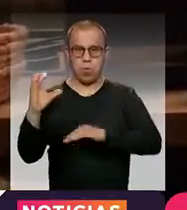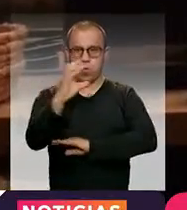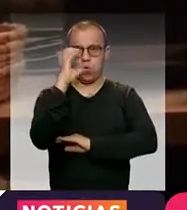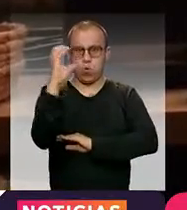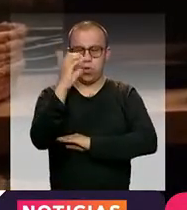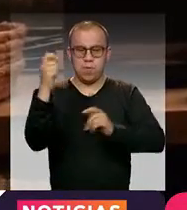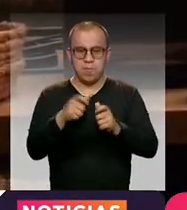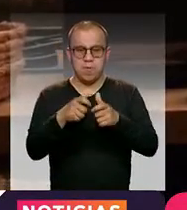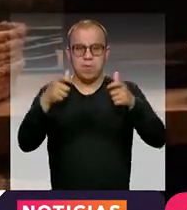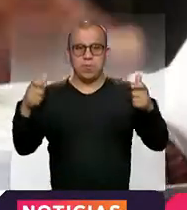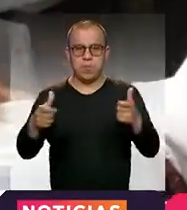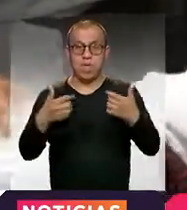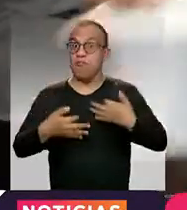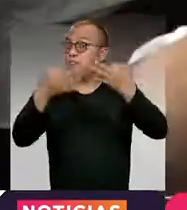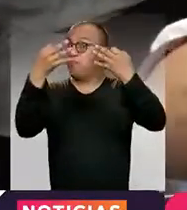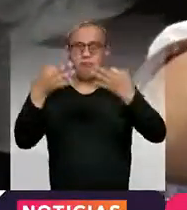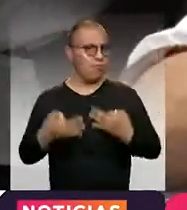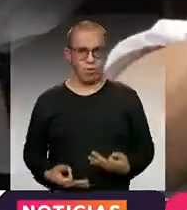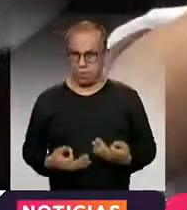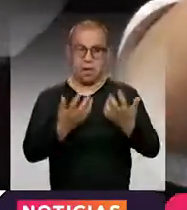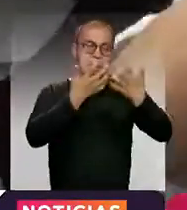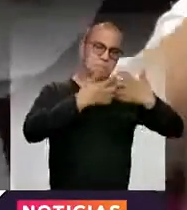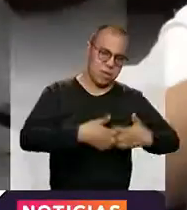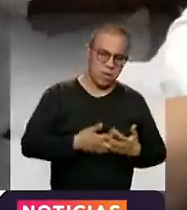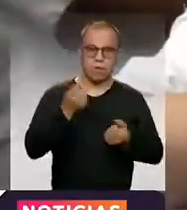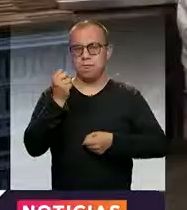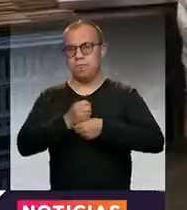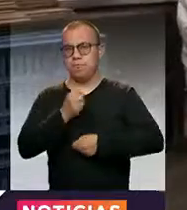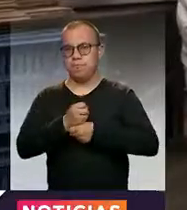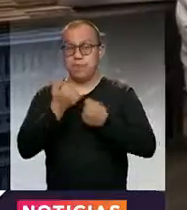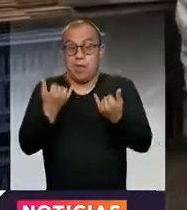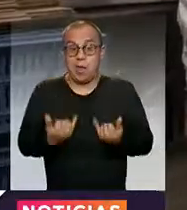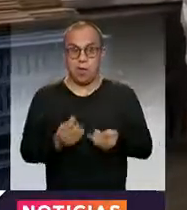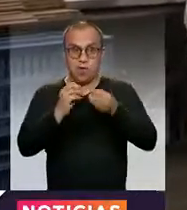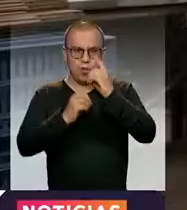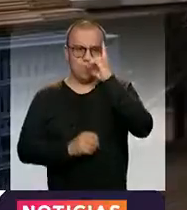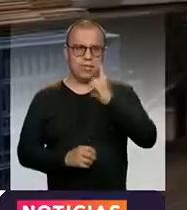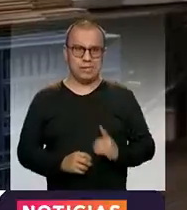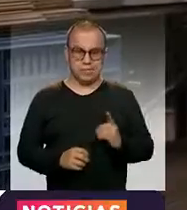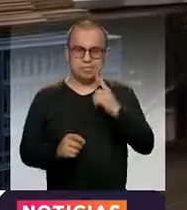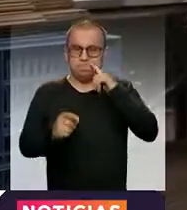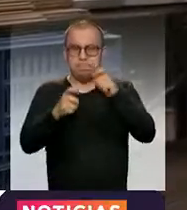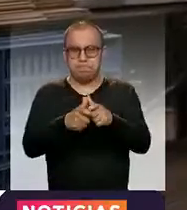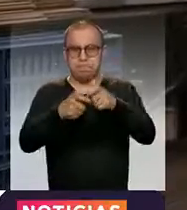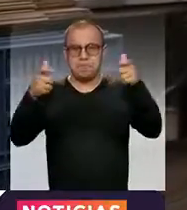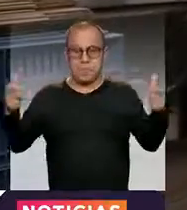con un alto nivel de informalidad, tanto empresarial como laboral, y este tipo de decisiones puede aumentar esta problemática.